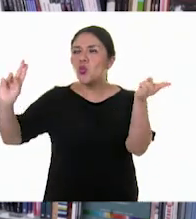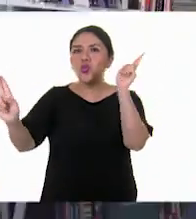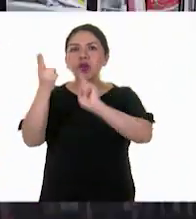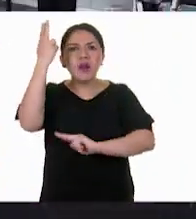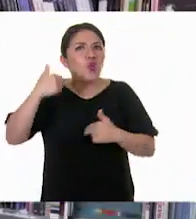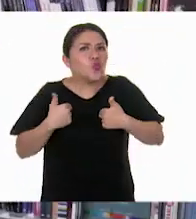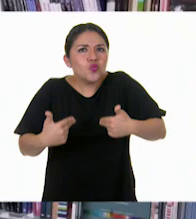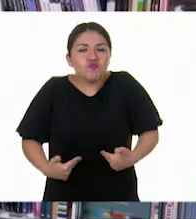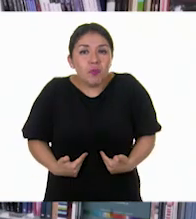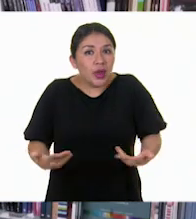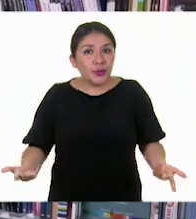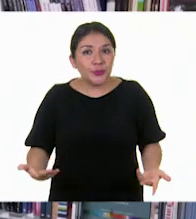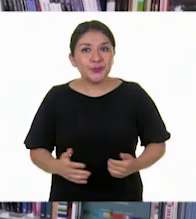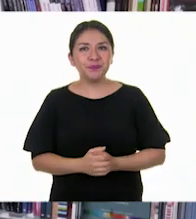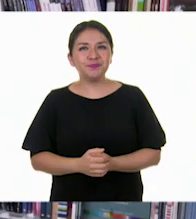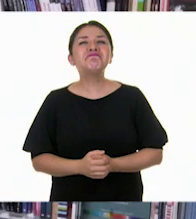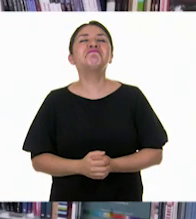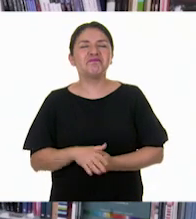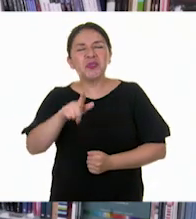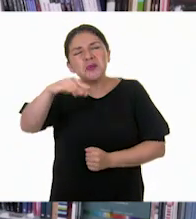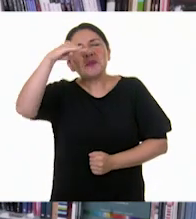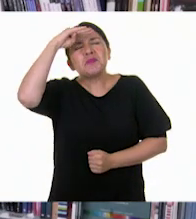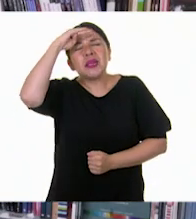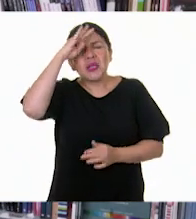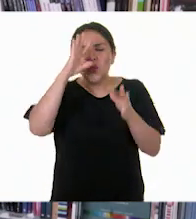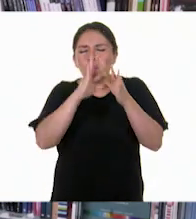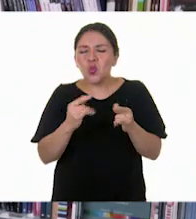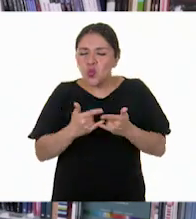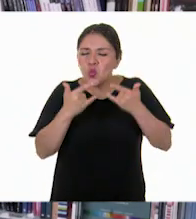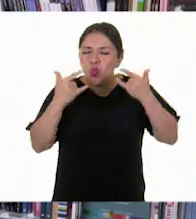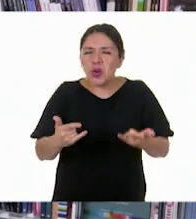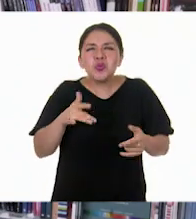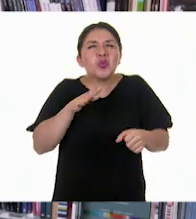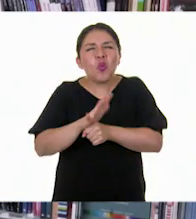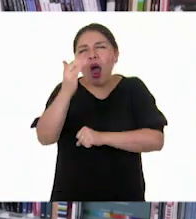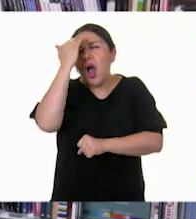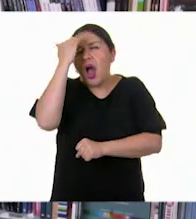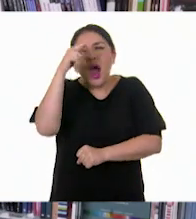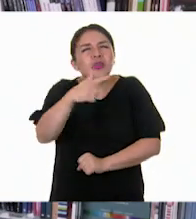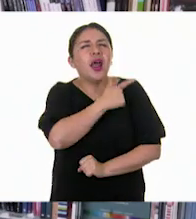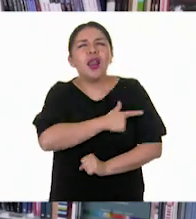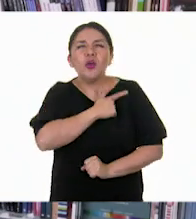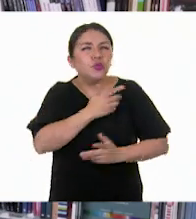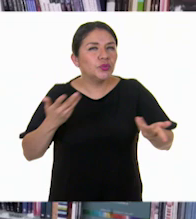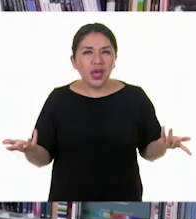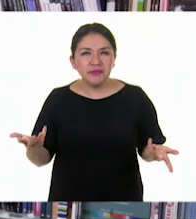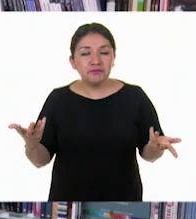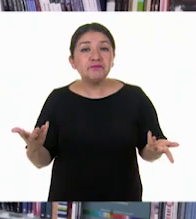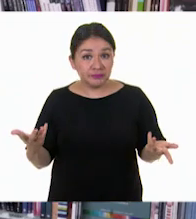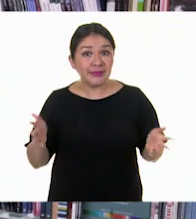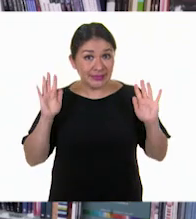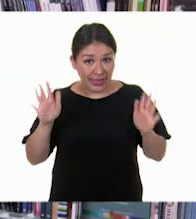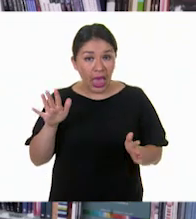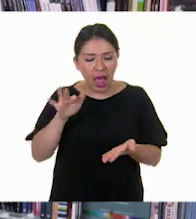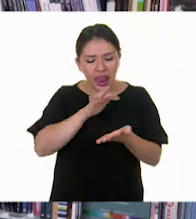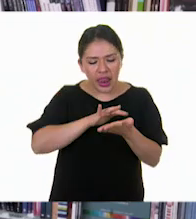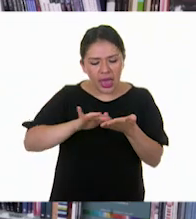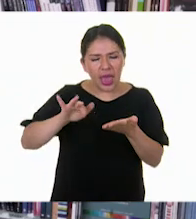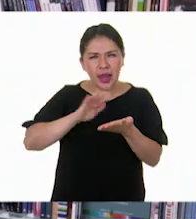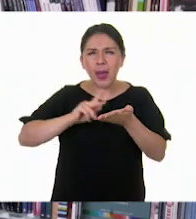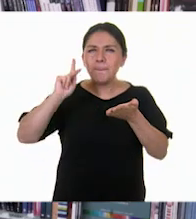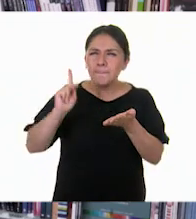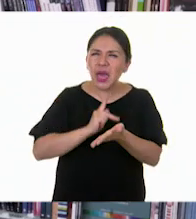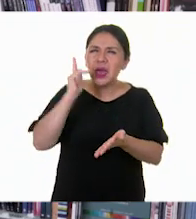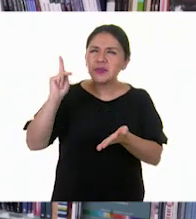y humano? ¿Qué hacemos? Piense usted en un cuento, no sé, muy conocido. Ya que lo leyó infinidad